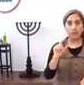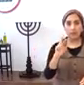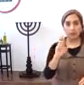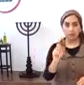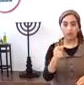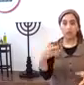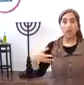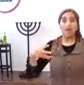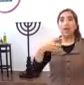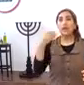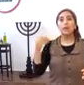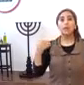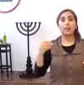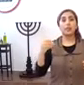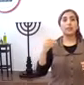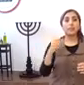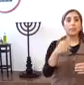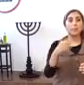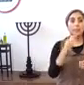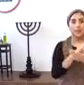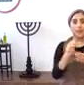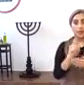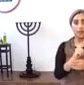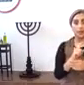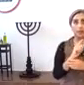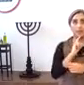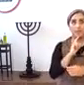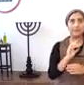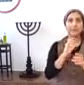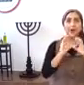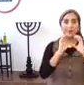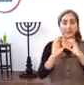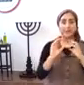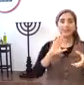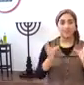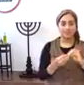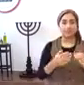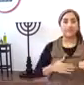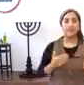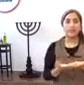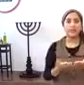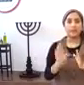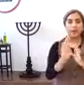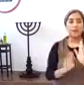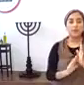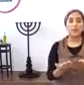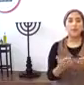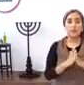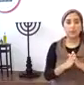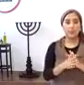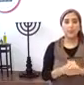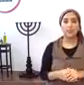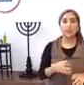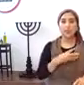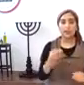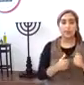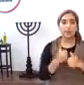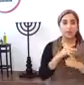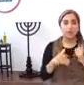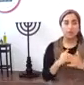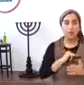las jatarot y le unimos estos comentarios entonces nos vamos anriqueciendo todos cierren por favor su tanaj